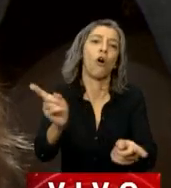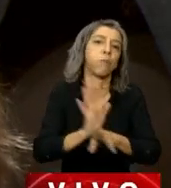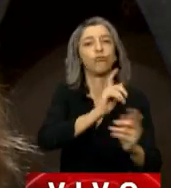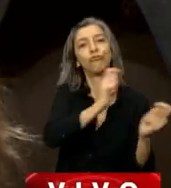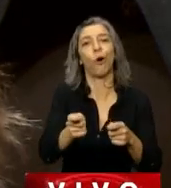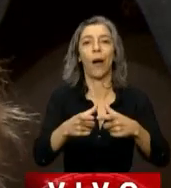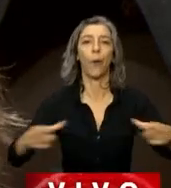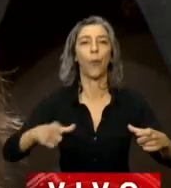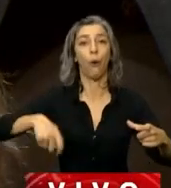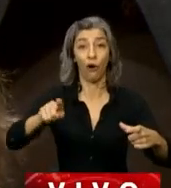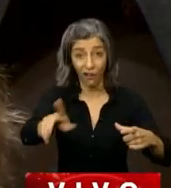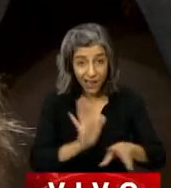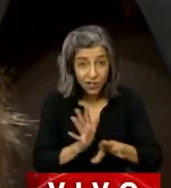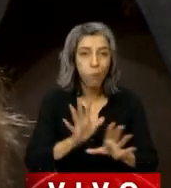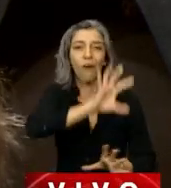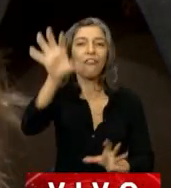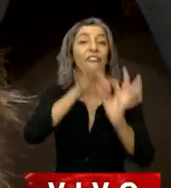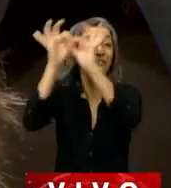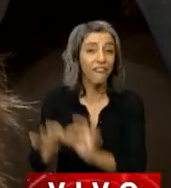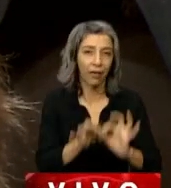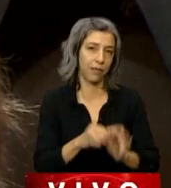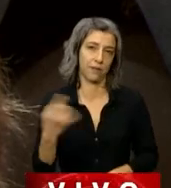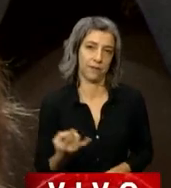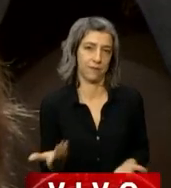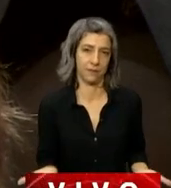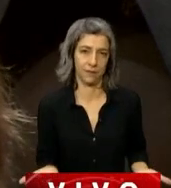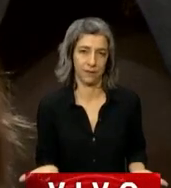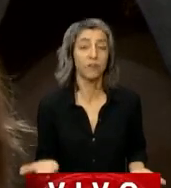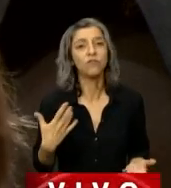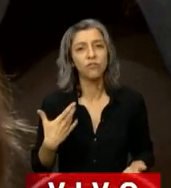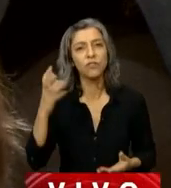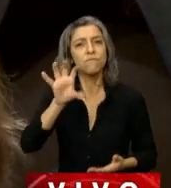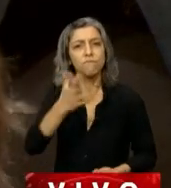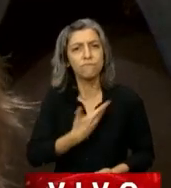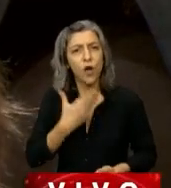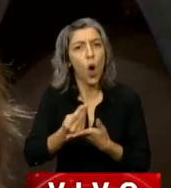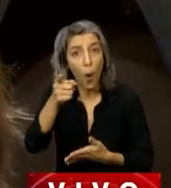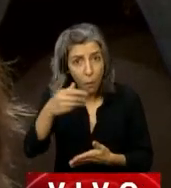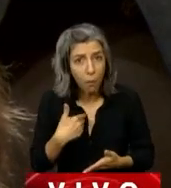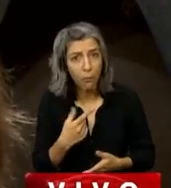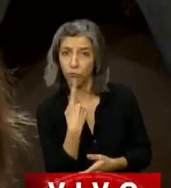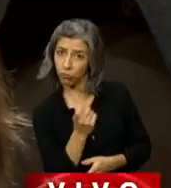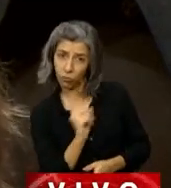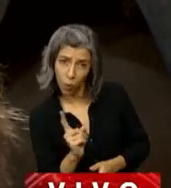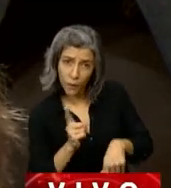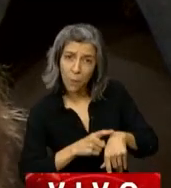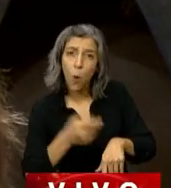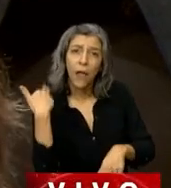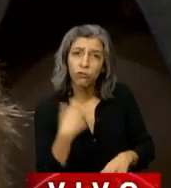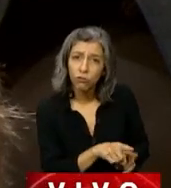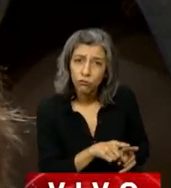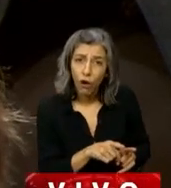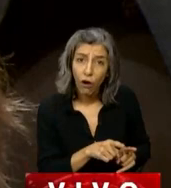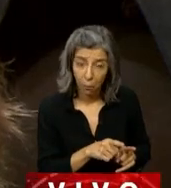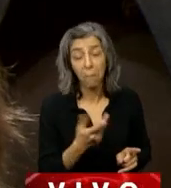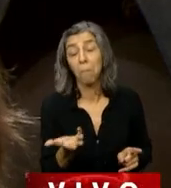hablando? ¿El gobernador no contempló esto a la hora de negociar esta deuda? Ya cierro, señor presidente. Ojalá